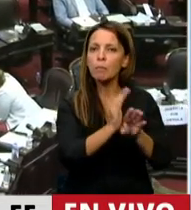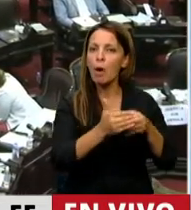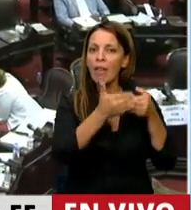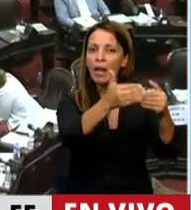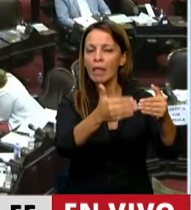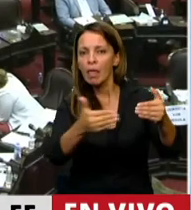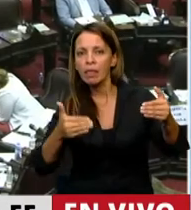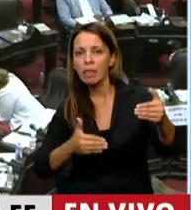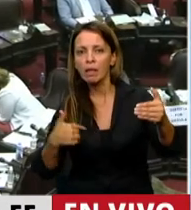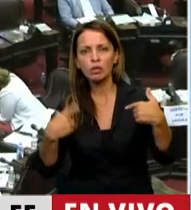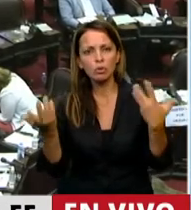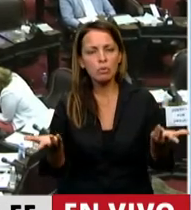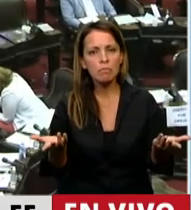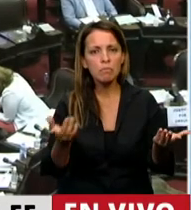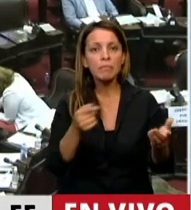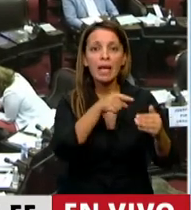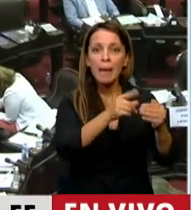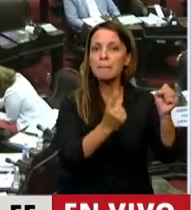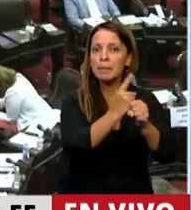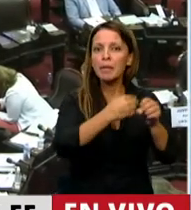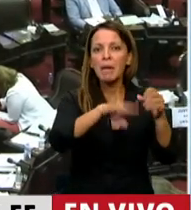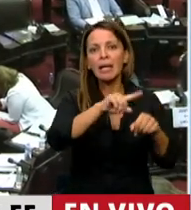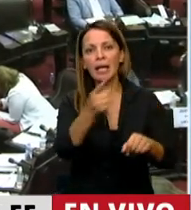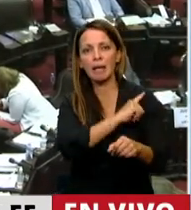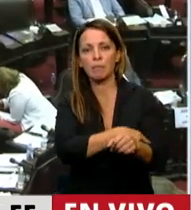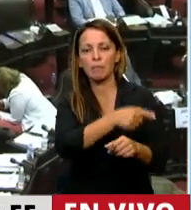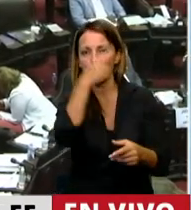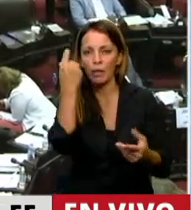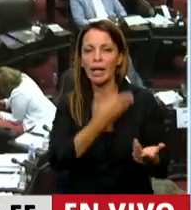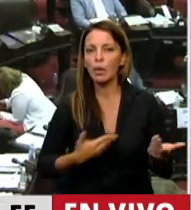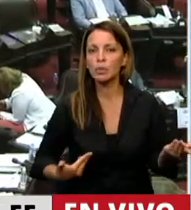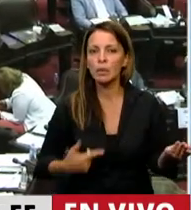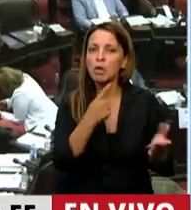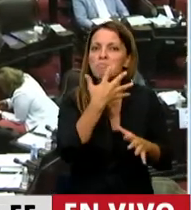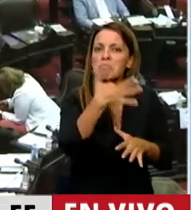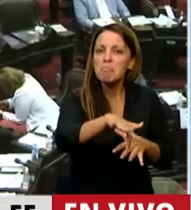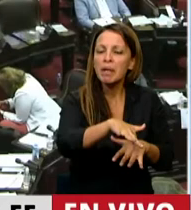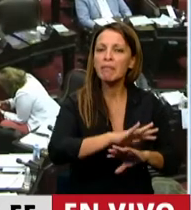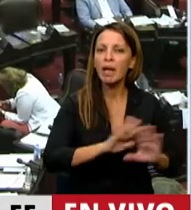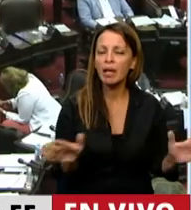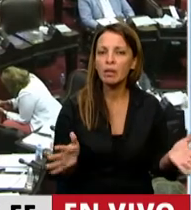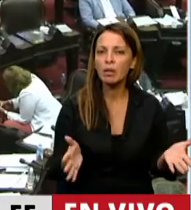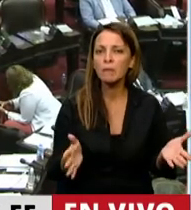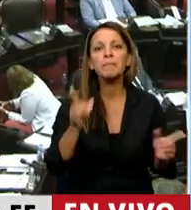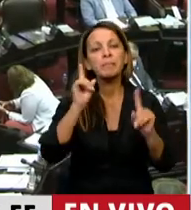delante del Poder Ejecutivo Nacional. Entendió mucho mejor, inclusive legisladores